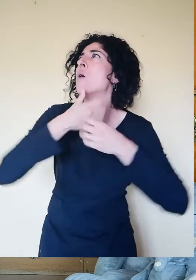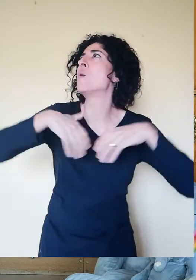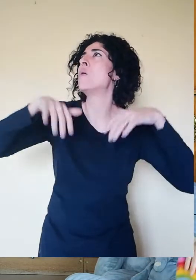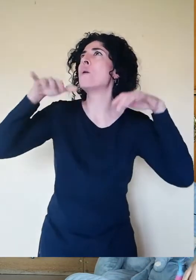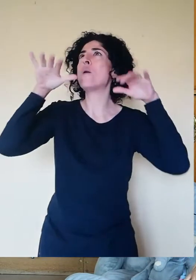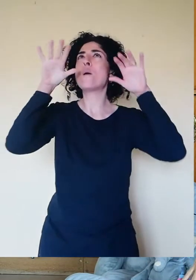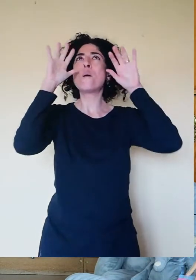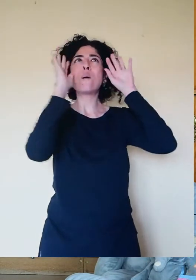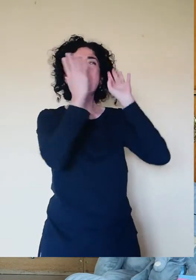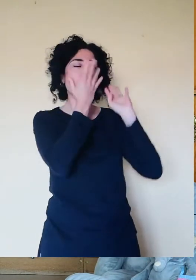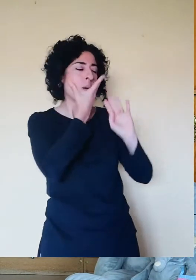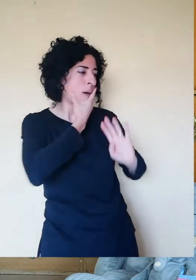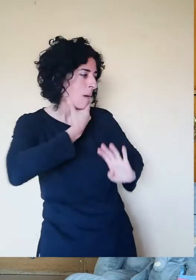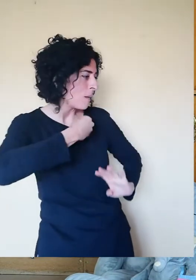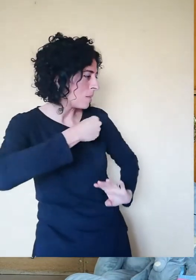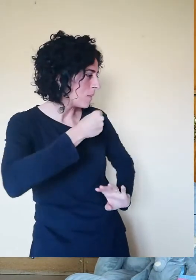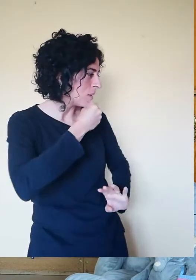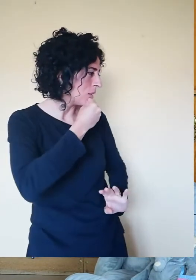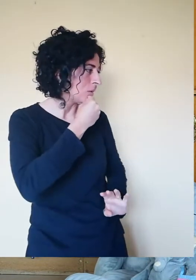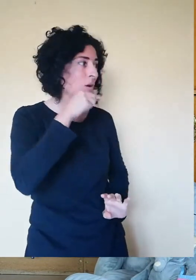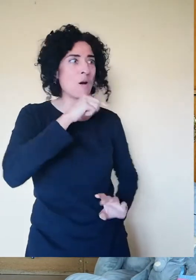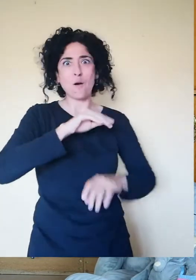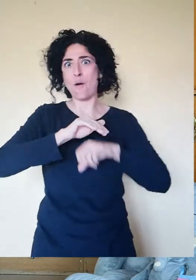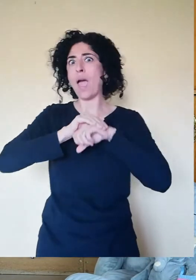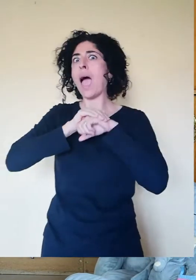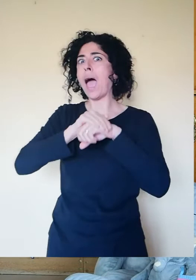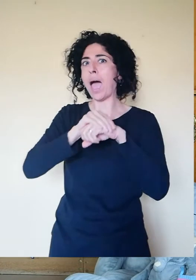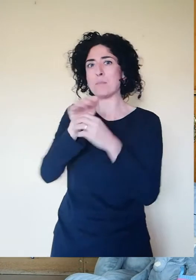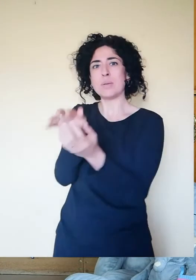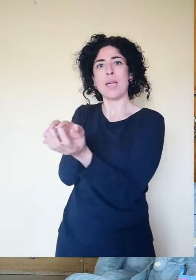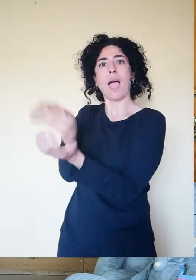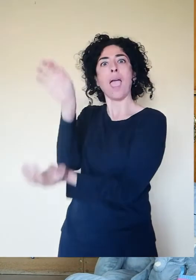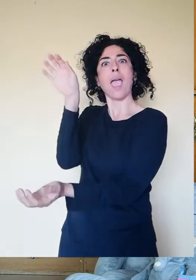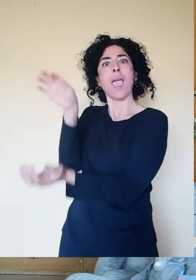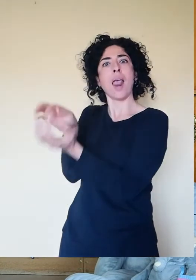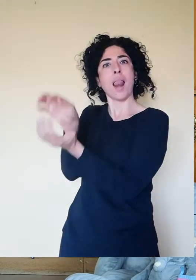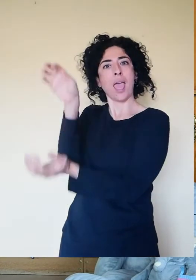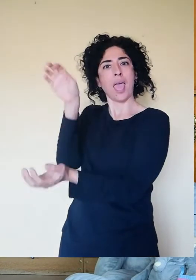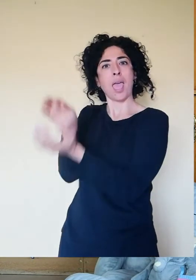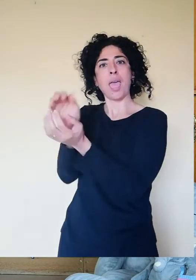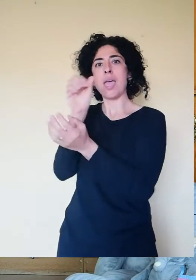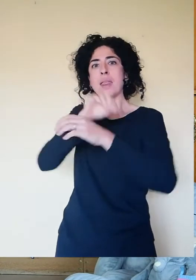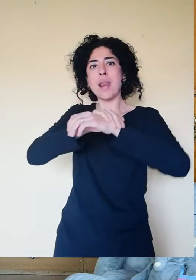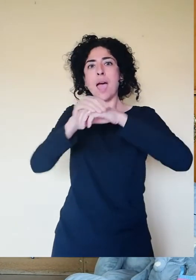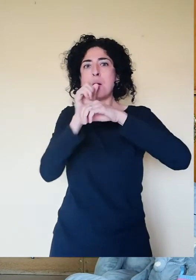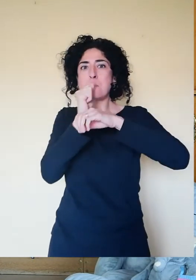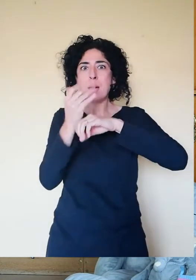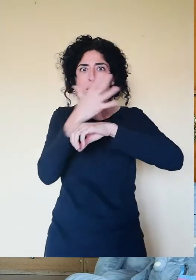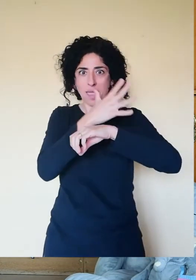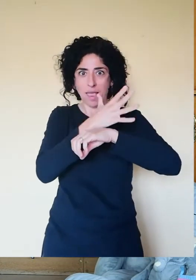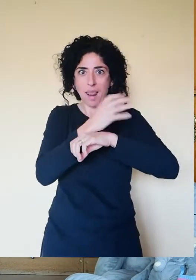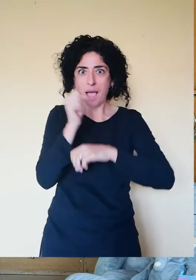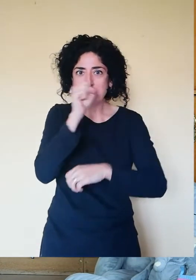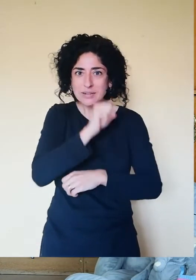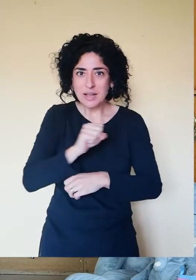¡Oh, qué chulo! Y hoy sí que ha venido mi amiga Elena la ballena. ¿Cantáis conmigo para